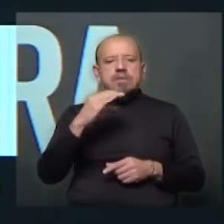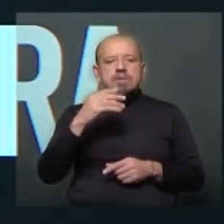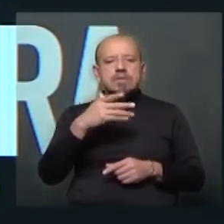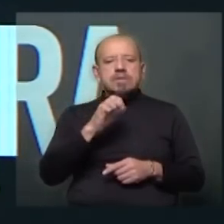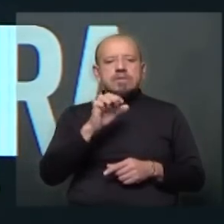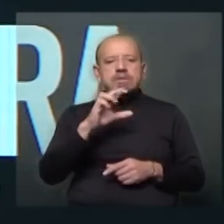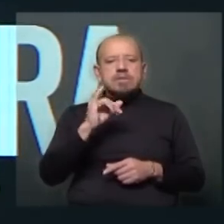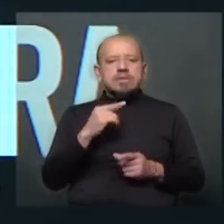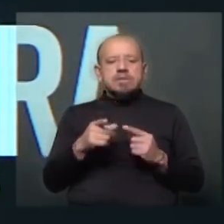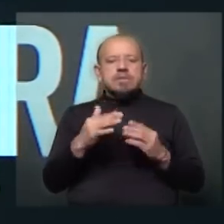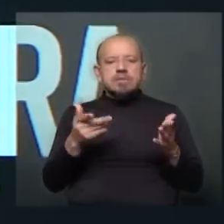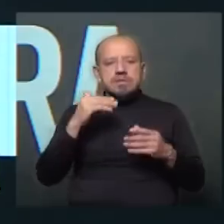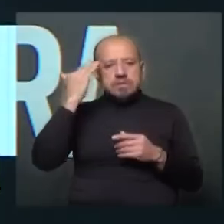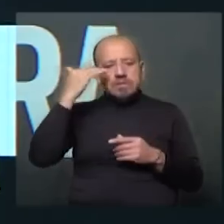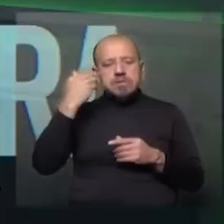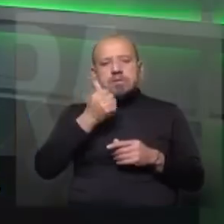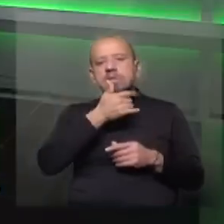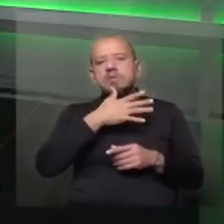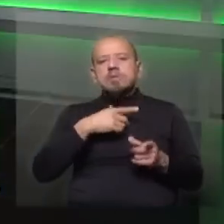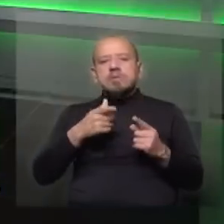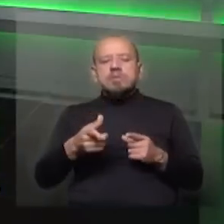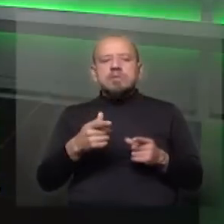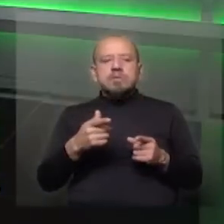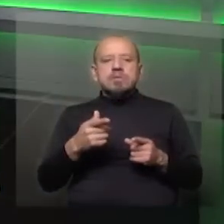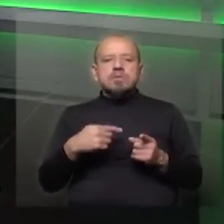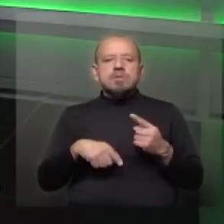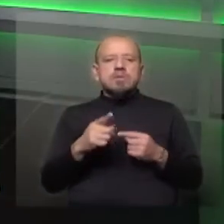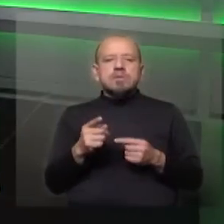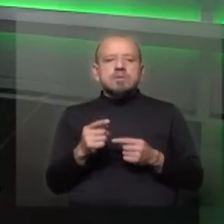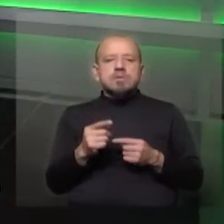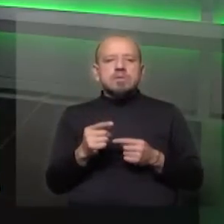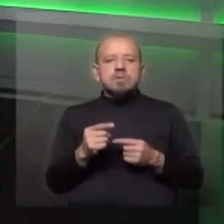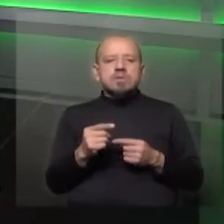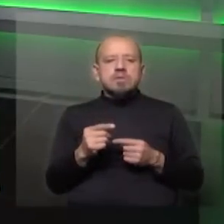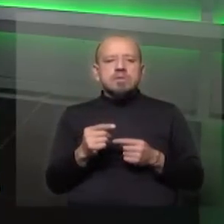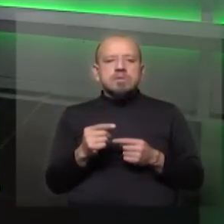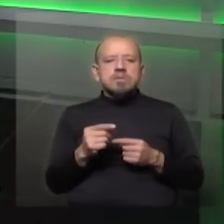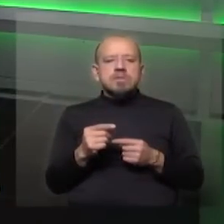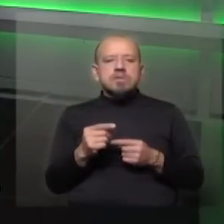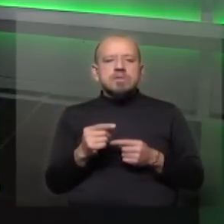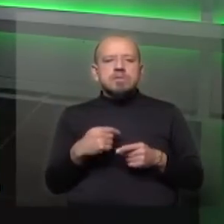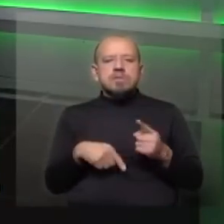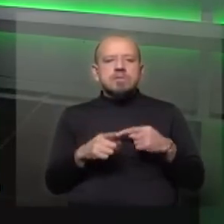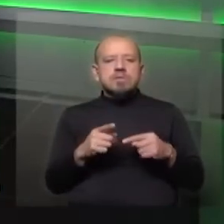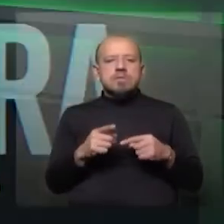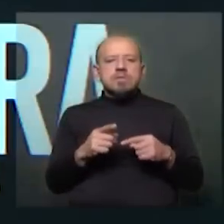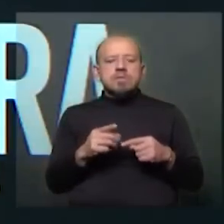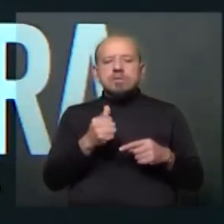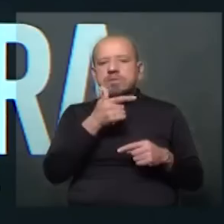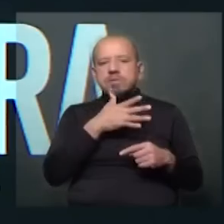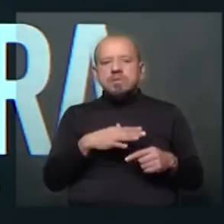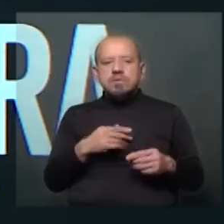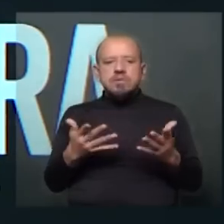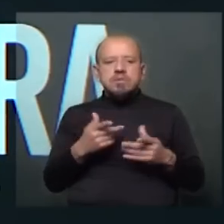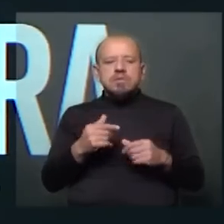historia por supuesto él es profesor de historia este en Secundaria y siempre tiene eso no O la historia reciente o eh la historia actual